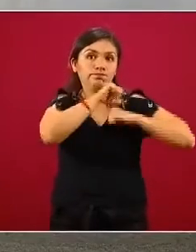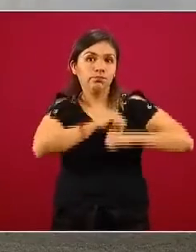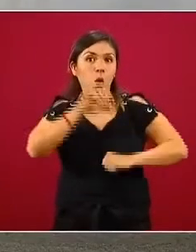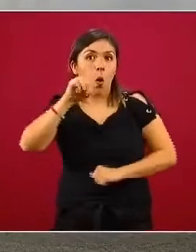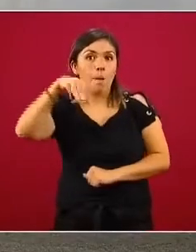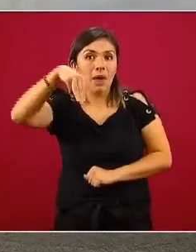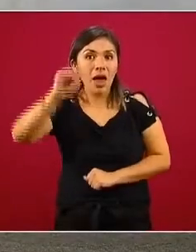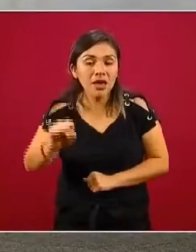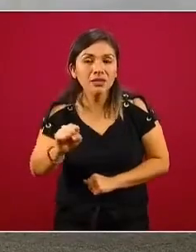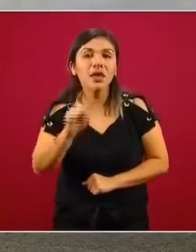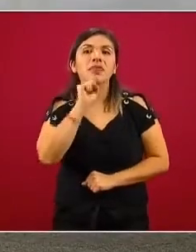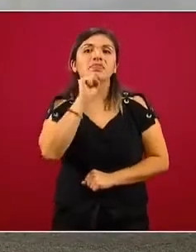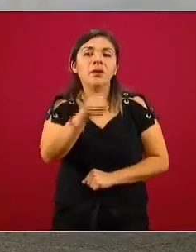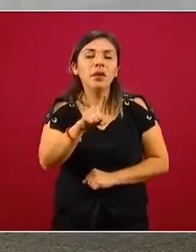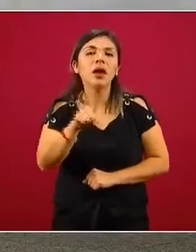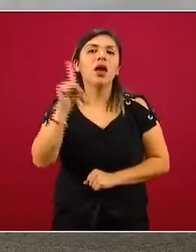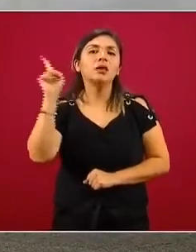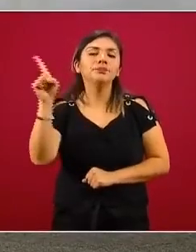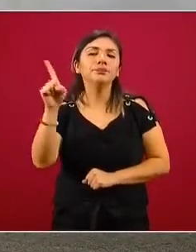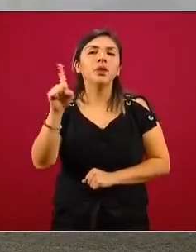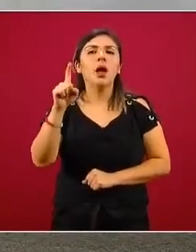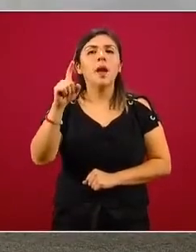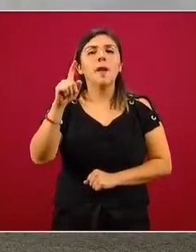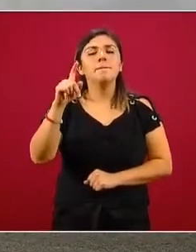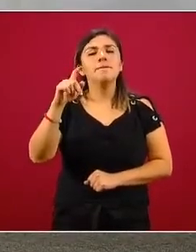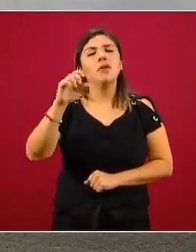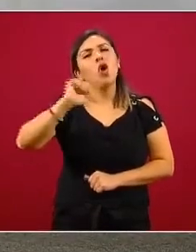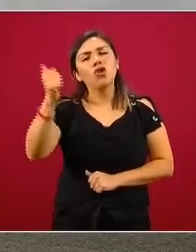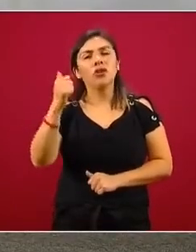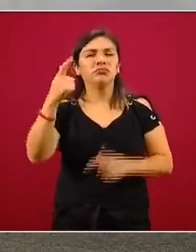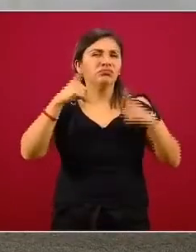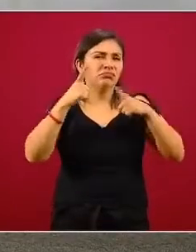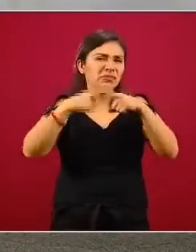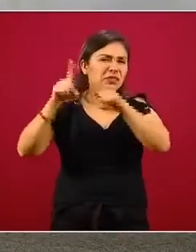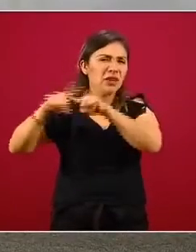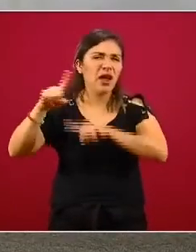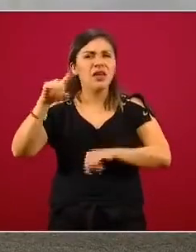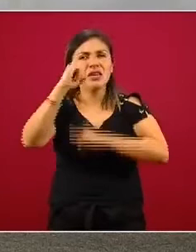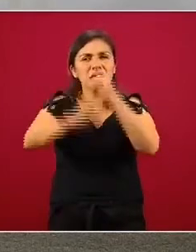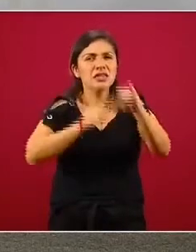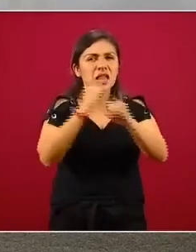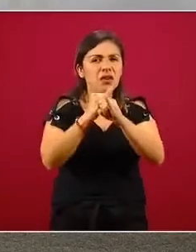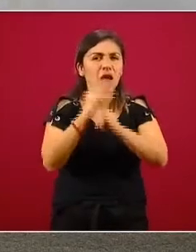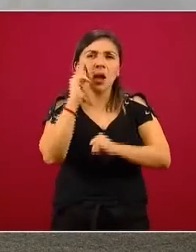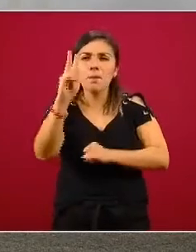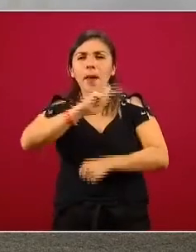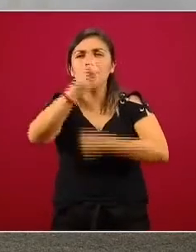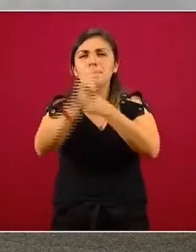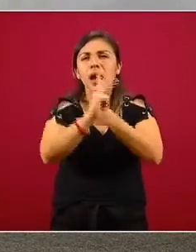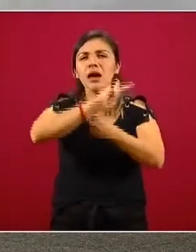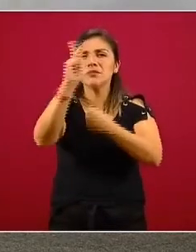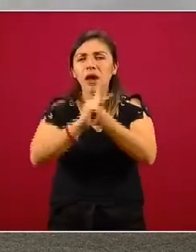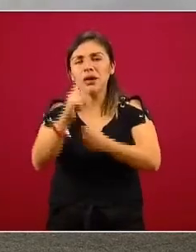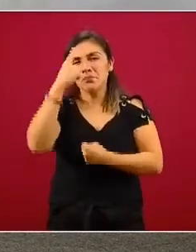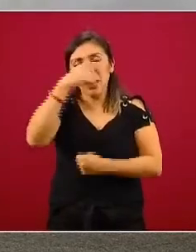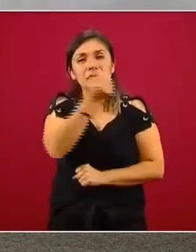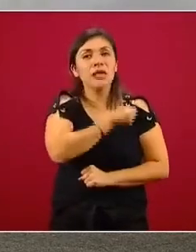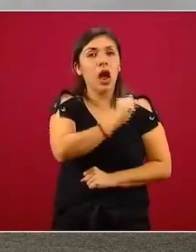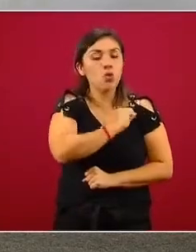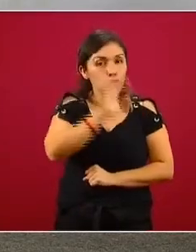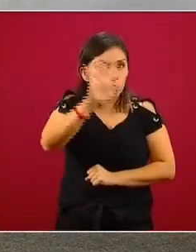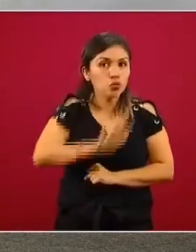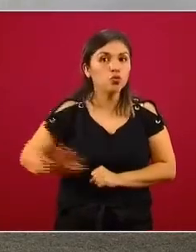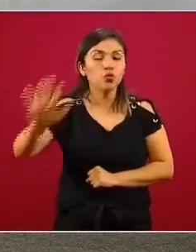Salud, las de la Organización Panamericana de la Salud, las que hacen otras agencias internacionales o de país de salud